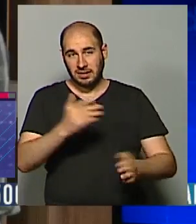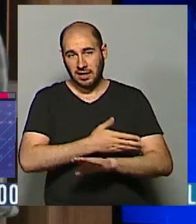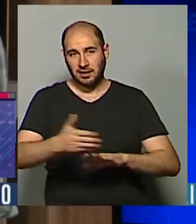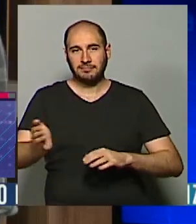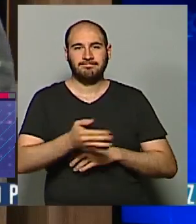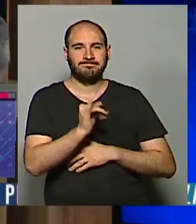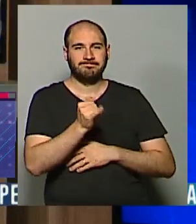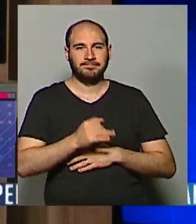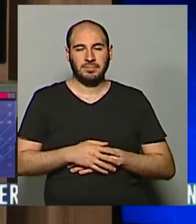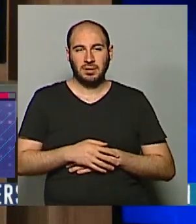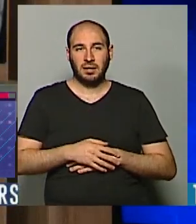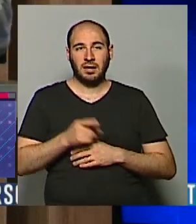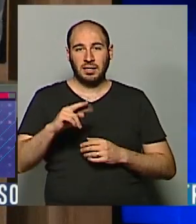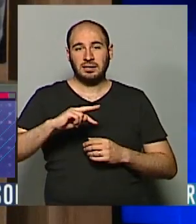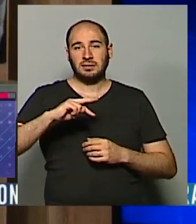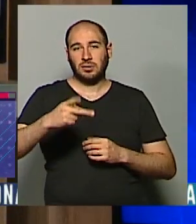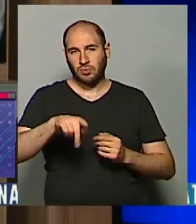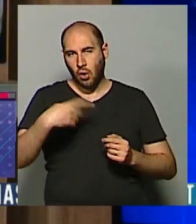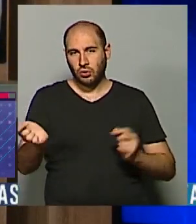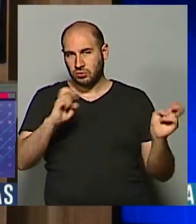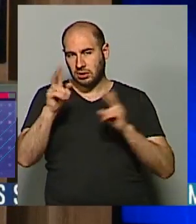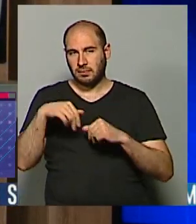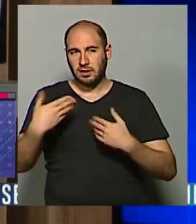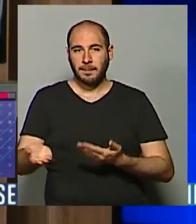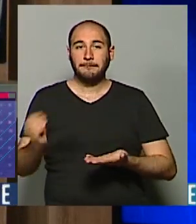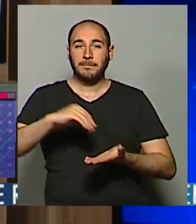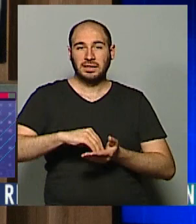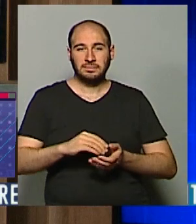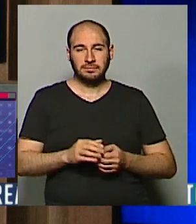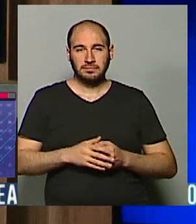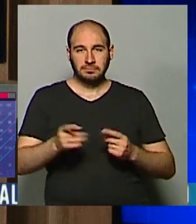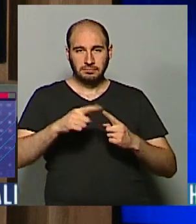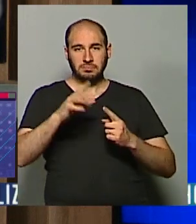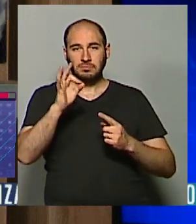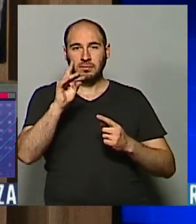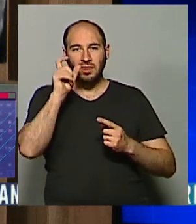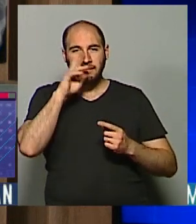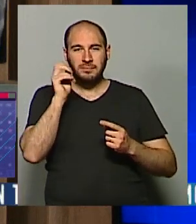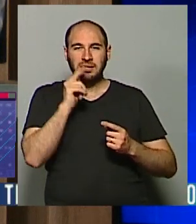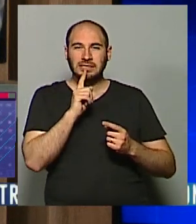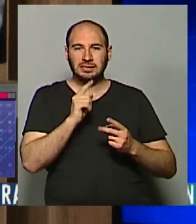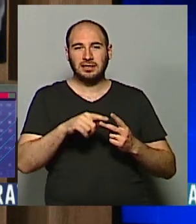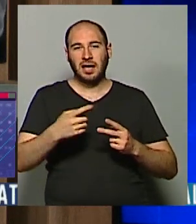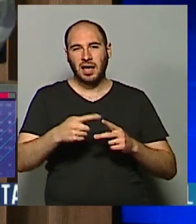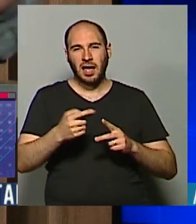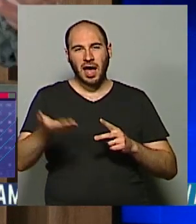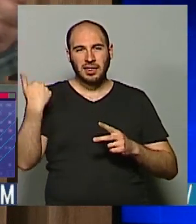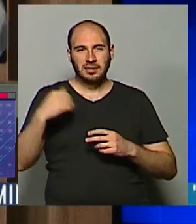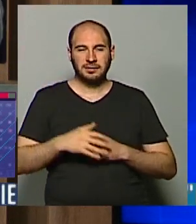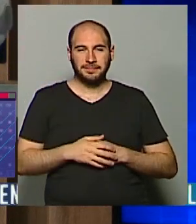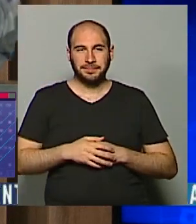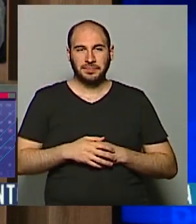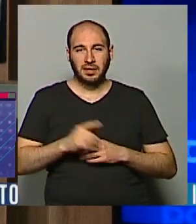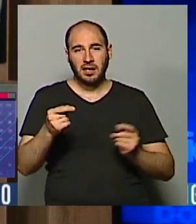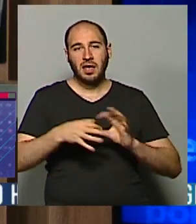Es así, esta es una segunda causa, ¿no es cierto?, que se le suma al caso de Odebrecht, que la otra vez fue